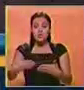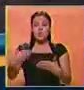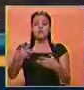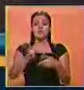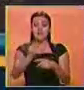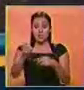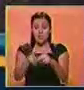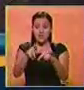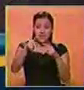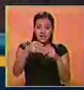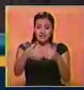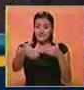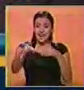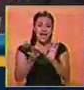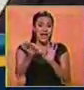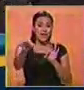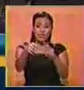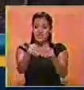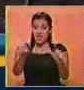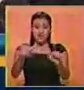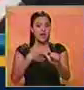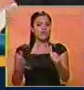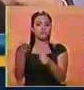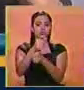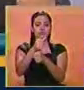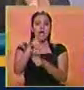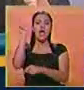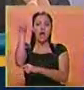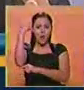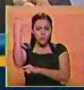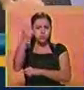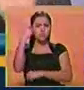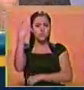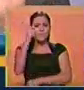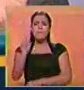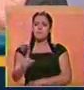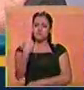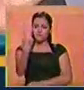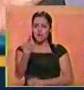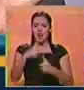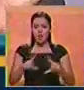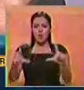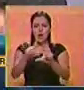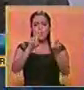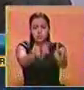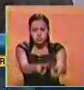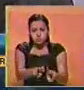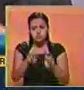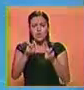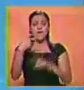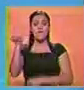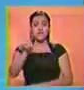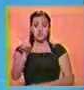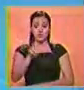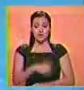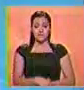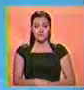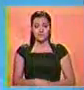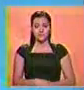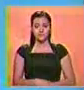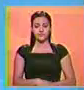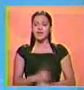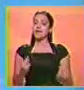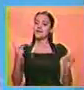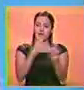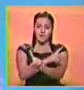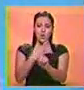rescatadas. Considera que con sus proyectos Apure se consolidará como la principal región agroalimentaria del país. Cambiamos de